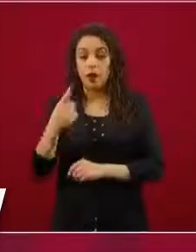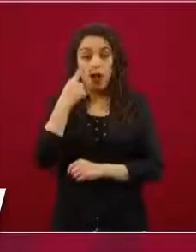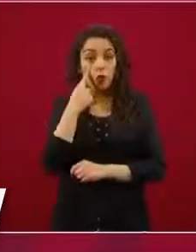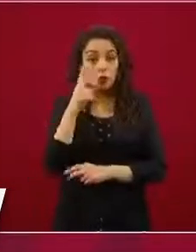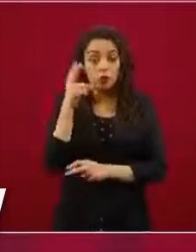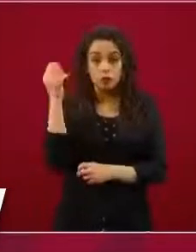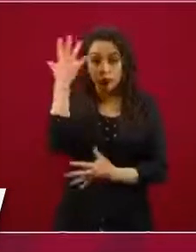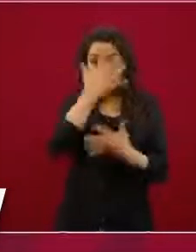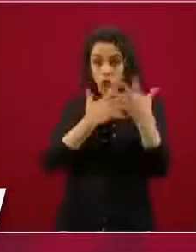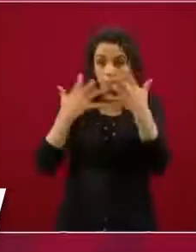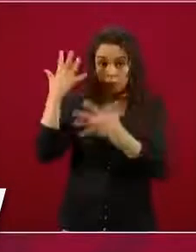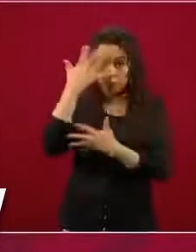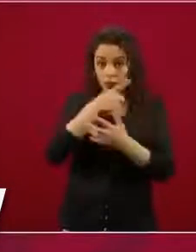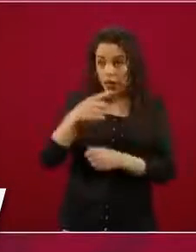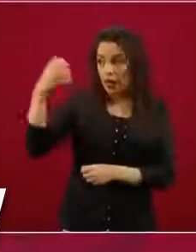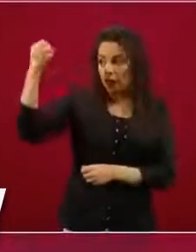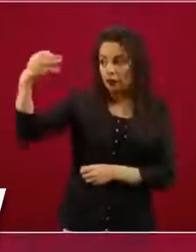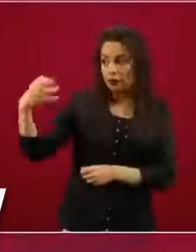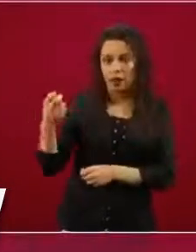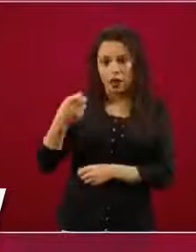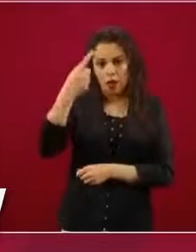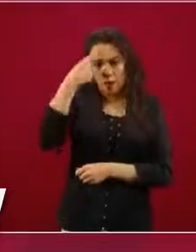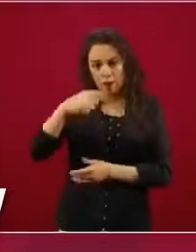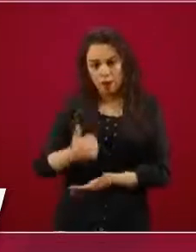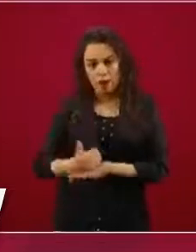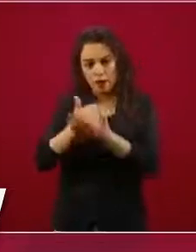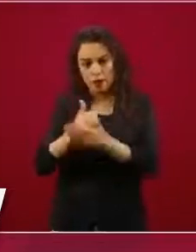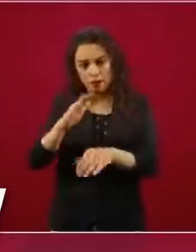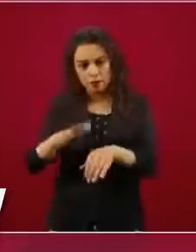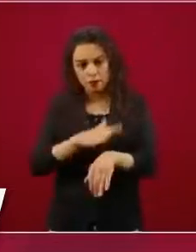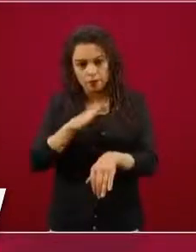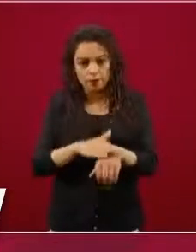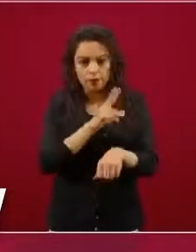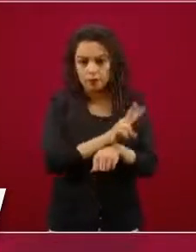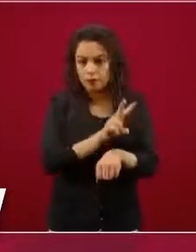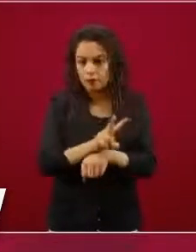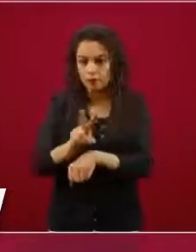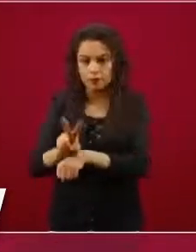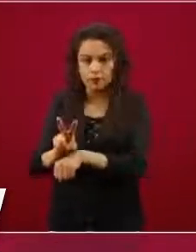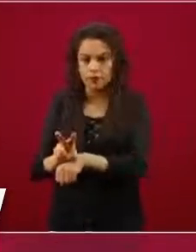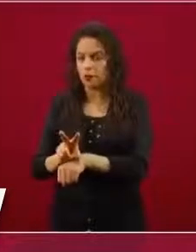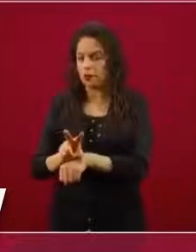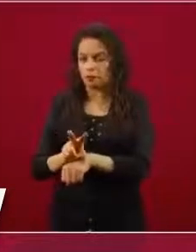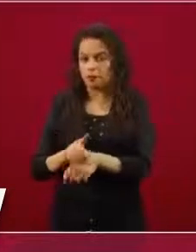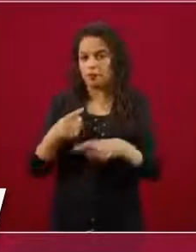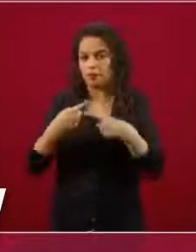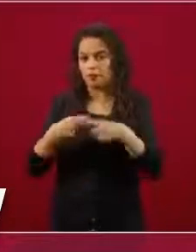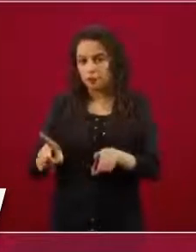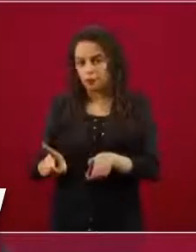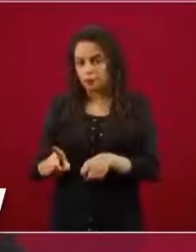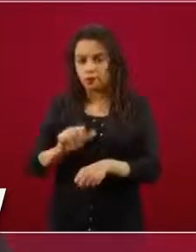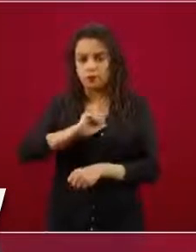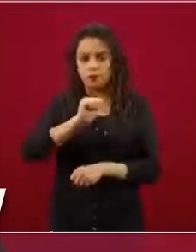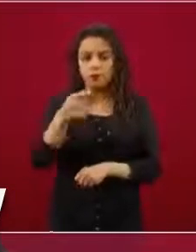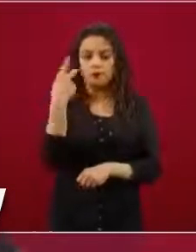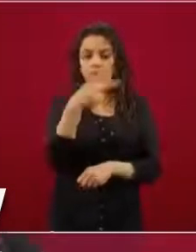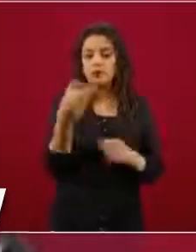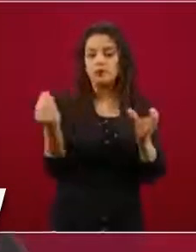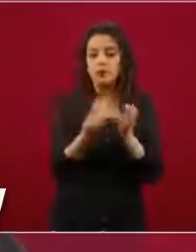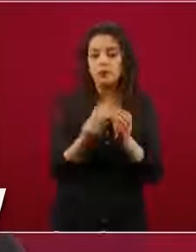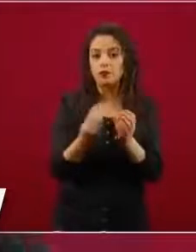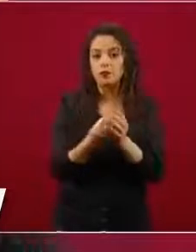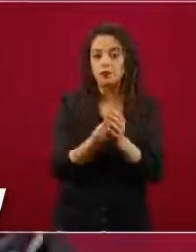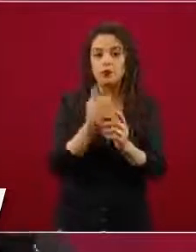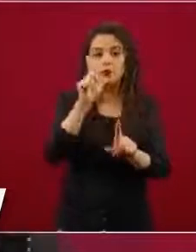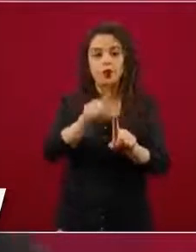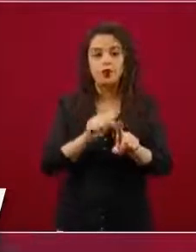un semáforo como instrumento de evaluación y monitoreo con la característica o el color, el nivel de